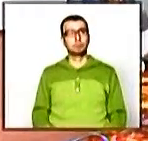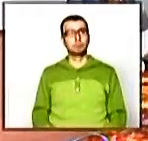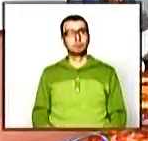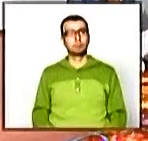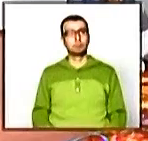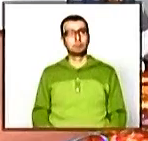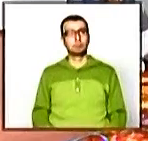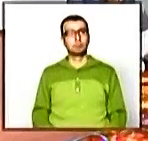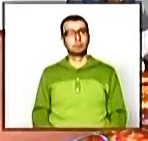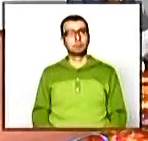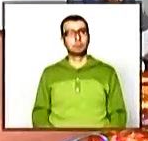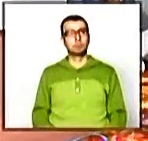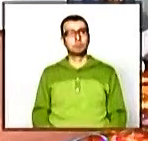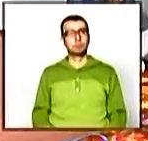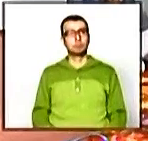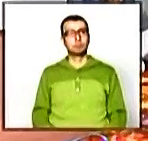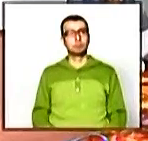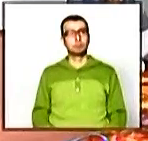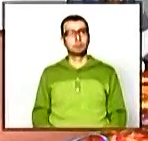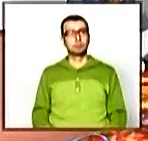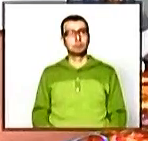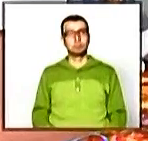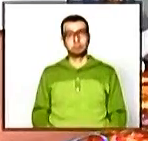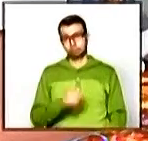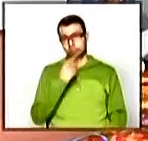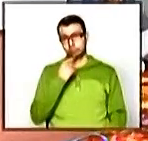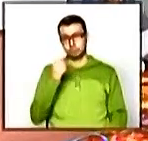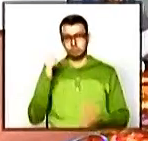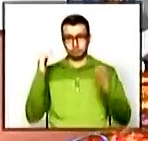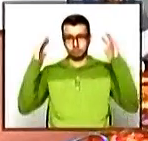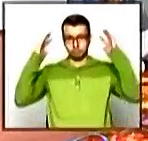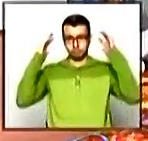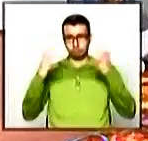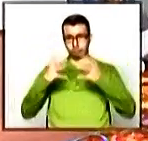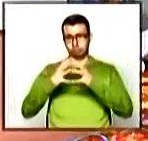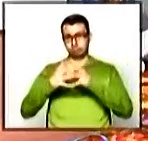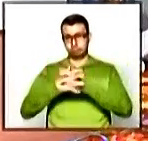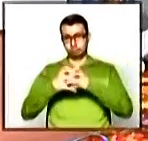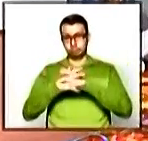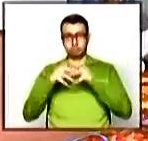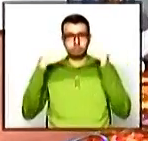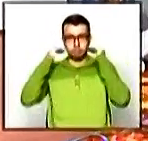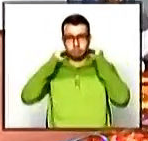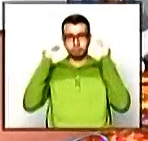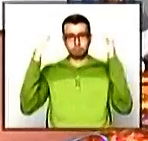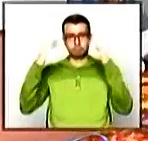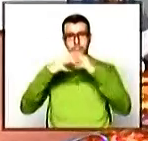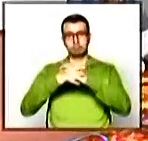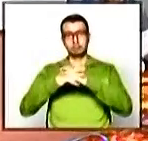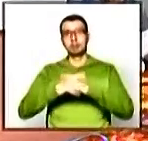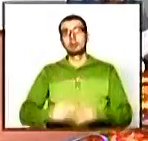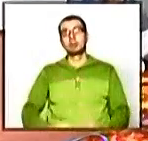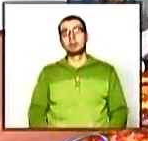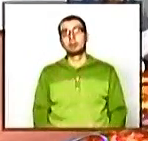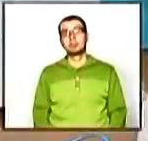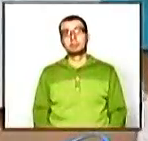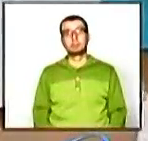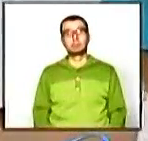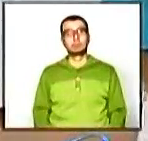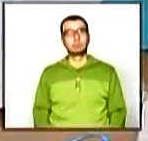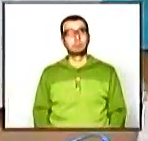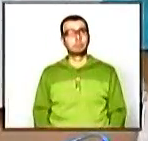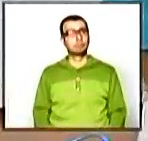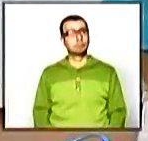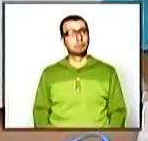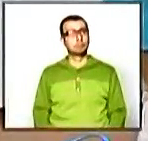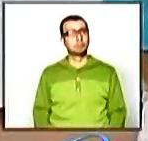Muy bien, entrelazamos los dedos atrás de la cabeza. Con estos ajustes, que los hacemos repetitivamente por varias